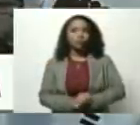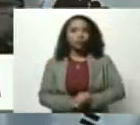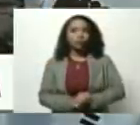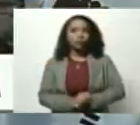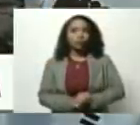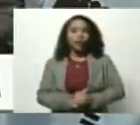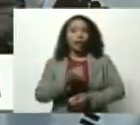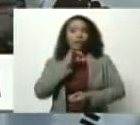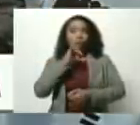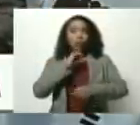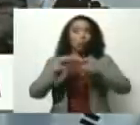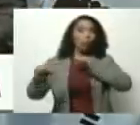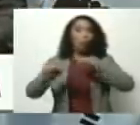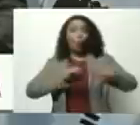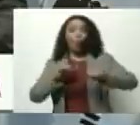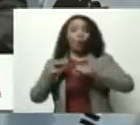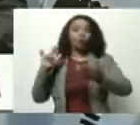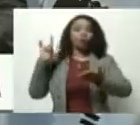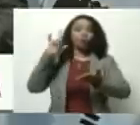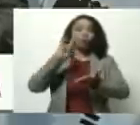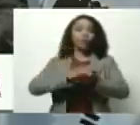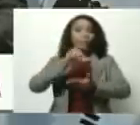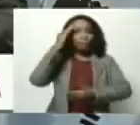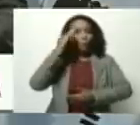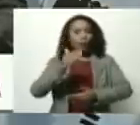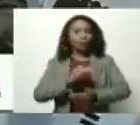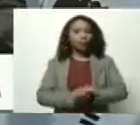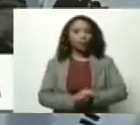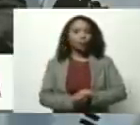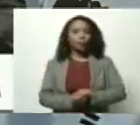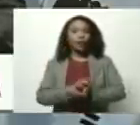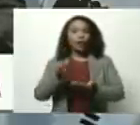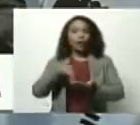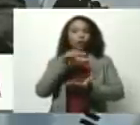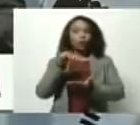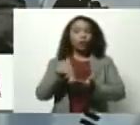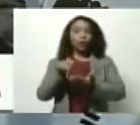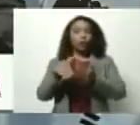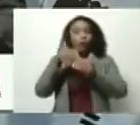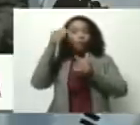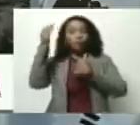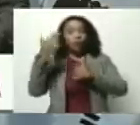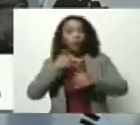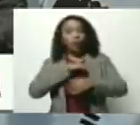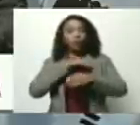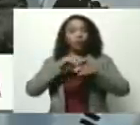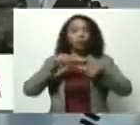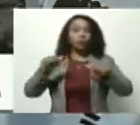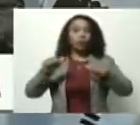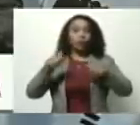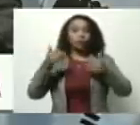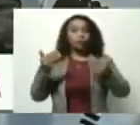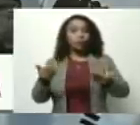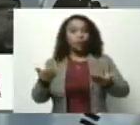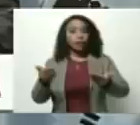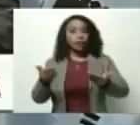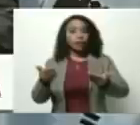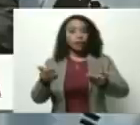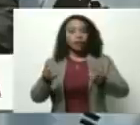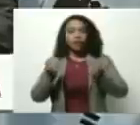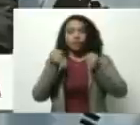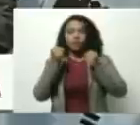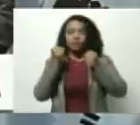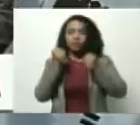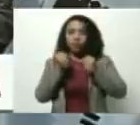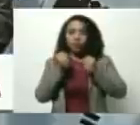información sobre el movimiento de aviones civiles y militares, nacionales y extranjeros en nuestro territorio es